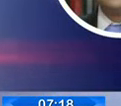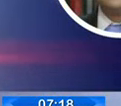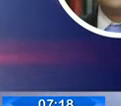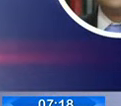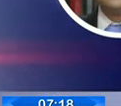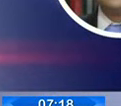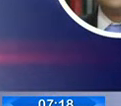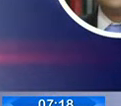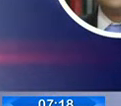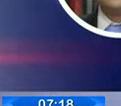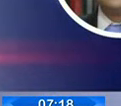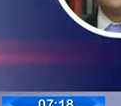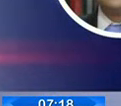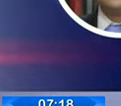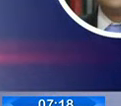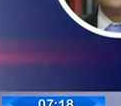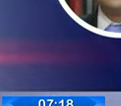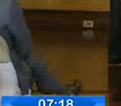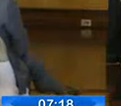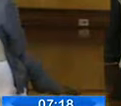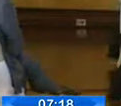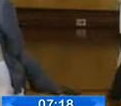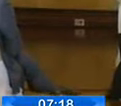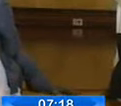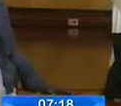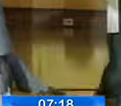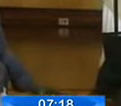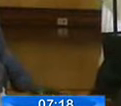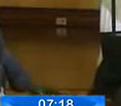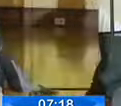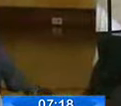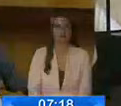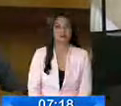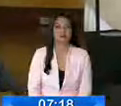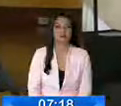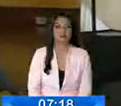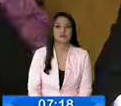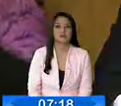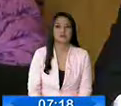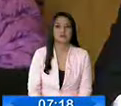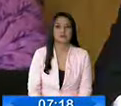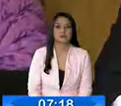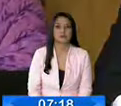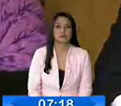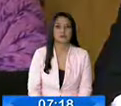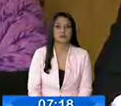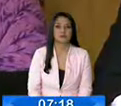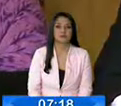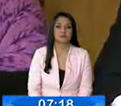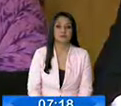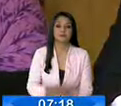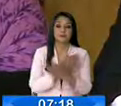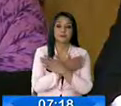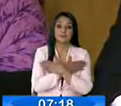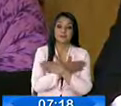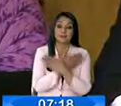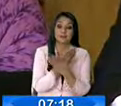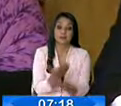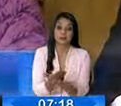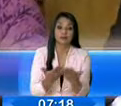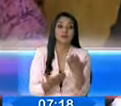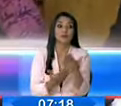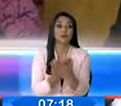Richard Martínez asumirá el Ministerio de Economía y Finanzas, en reemplazo de María Elsa Viteri. Felicitaciones a ustedes, nuevos